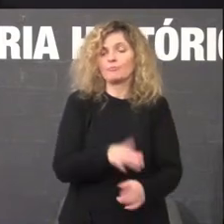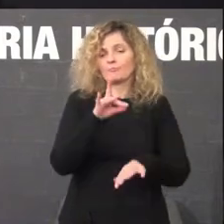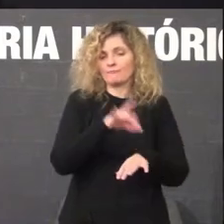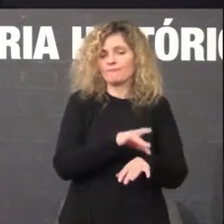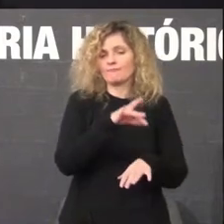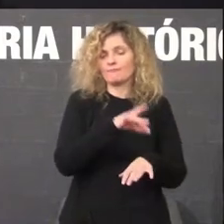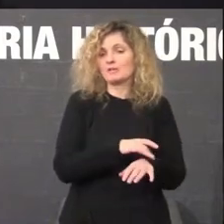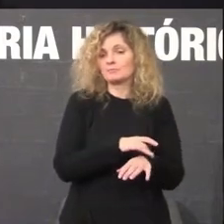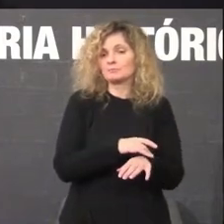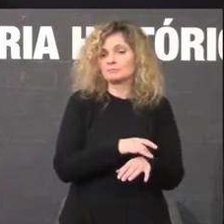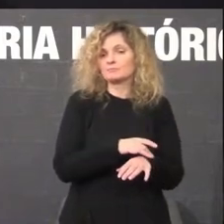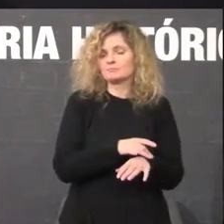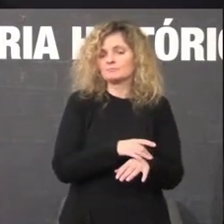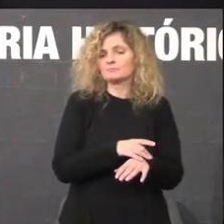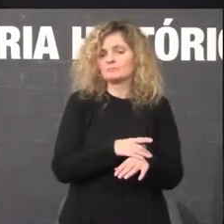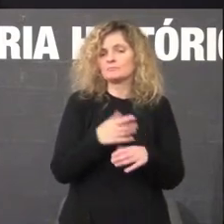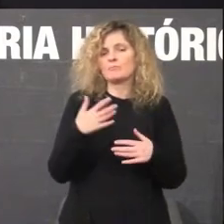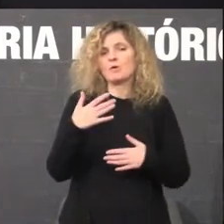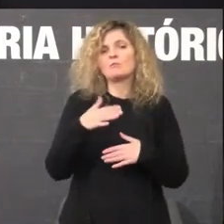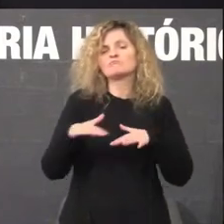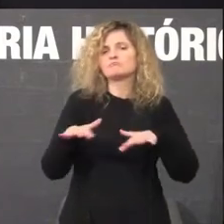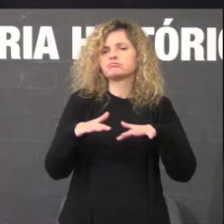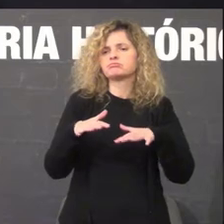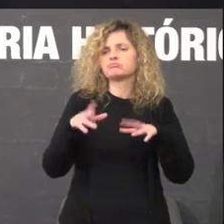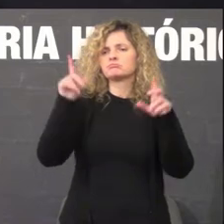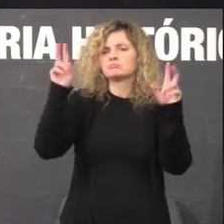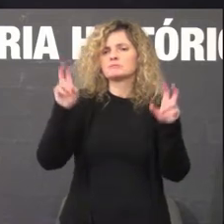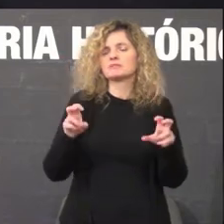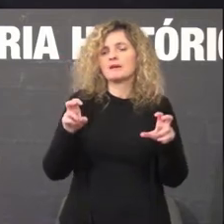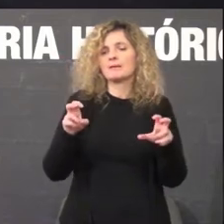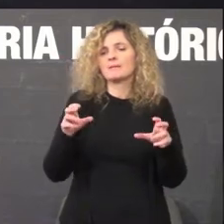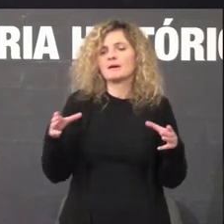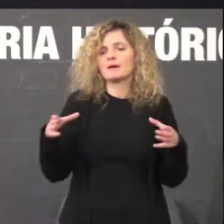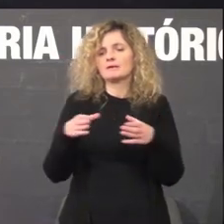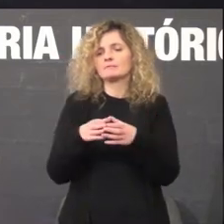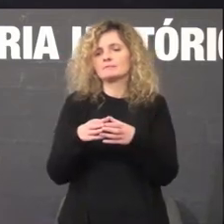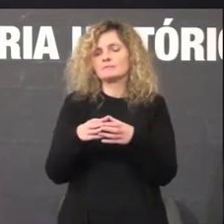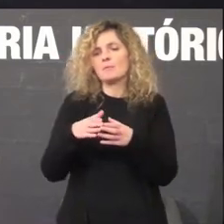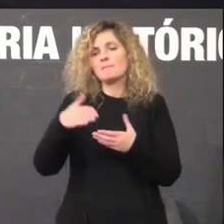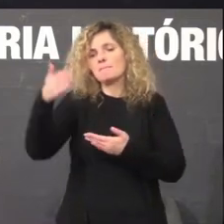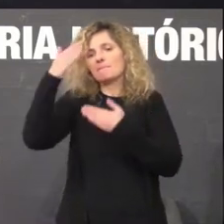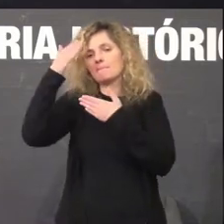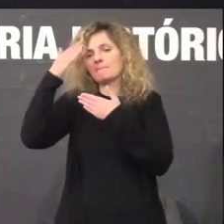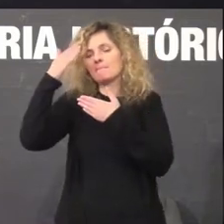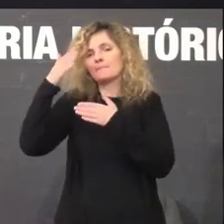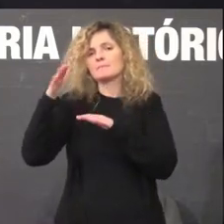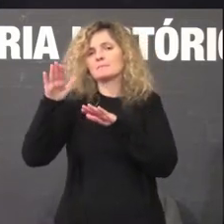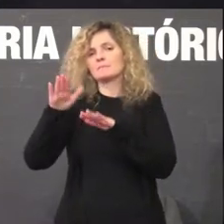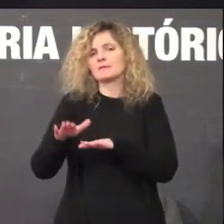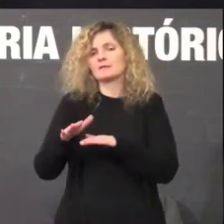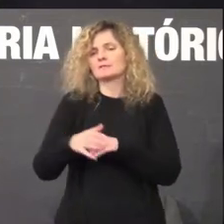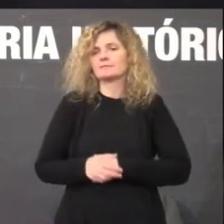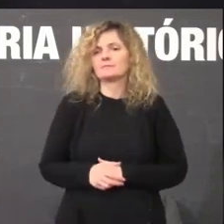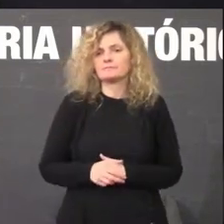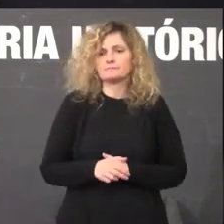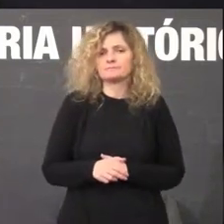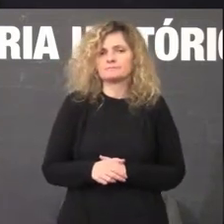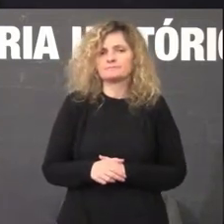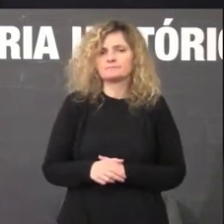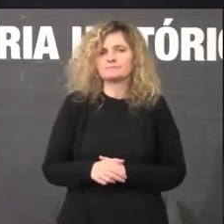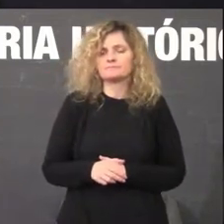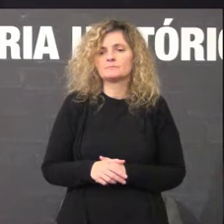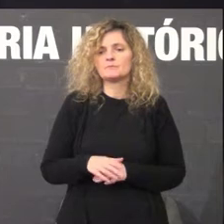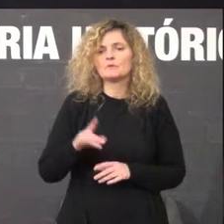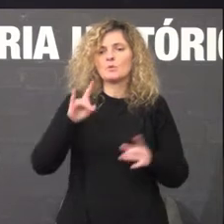enfermo, ponen en marcha una operación para que Marruecos se quede con el Sáhara. Hay